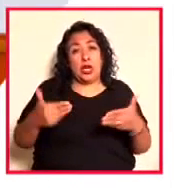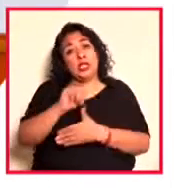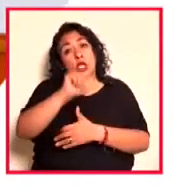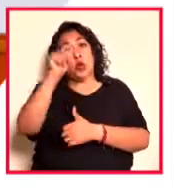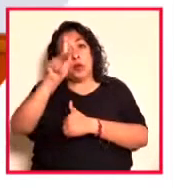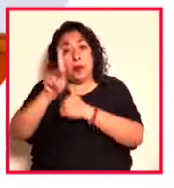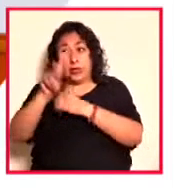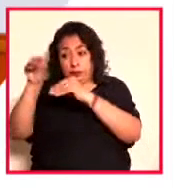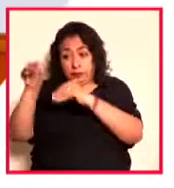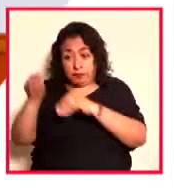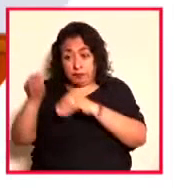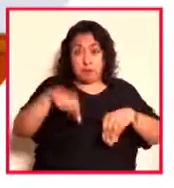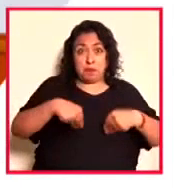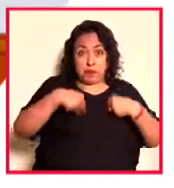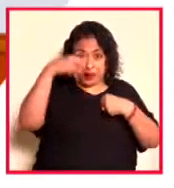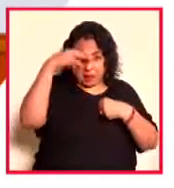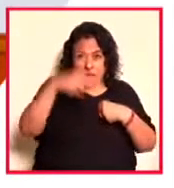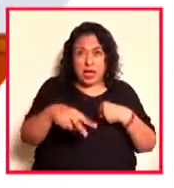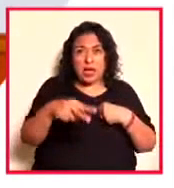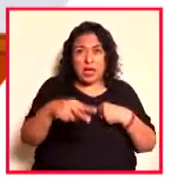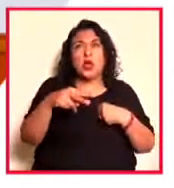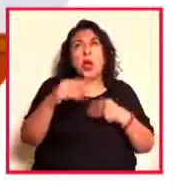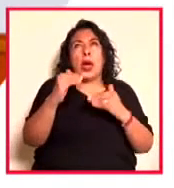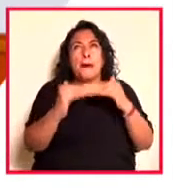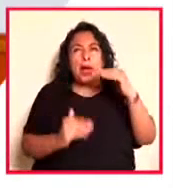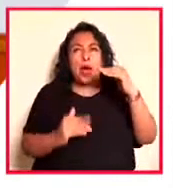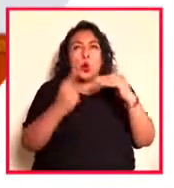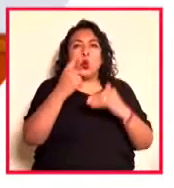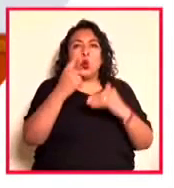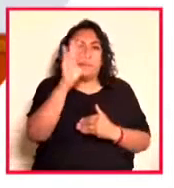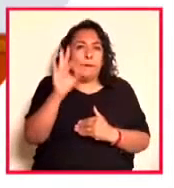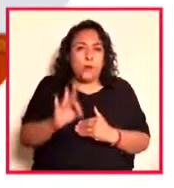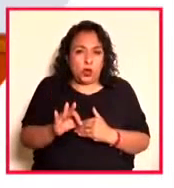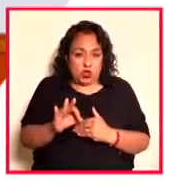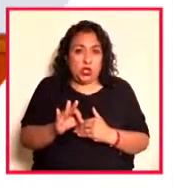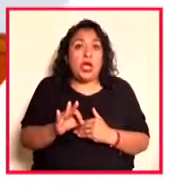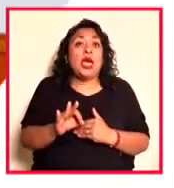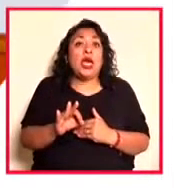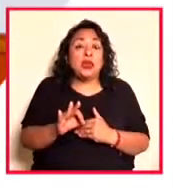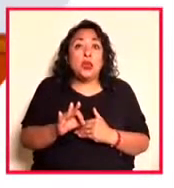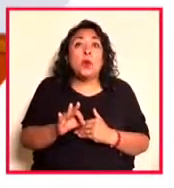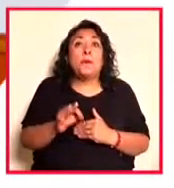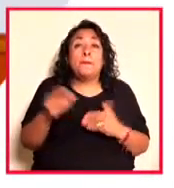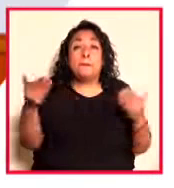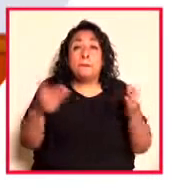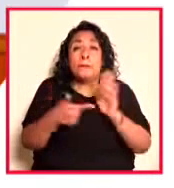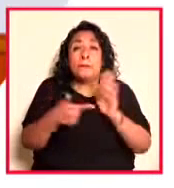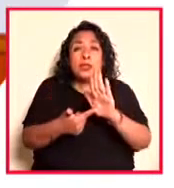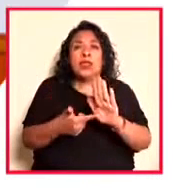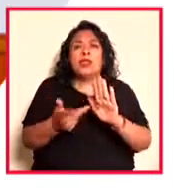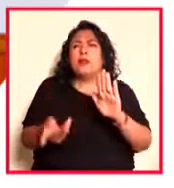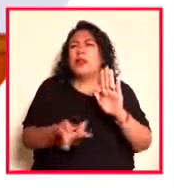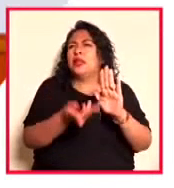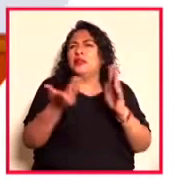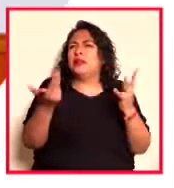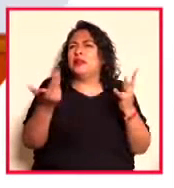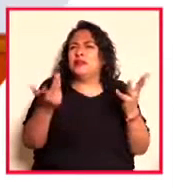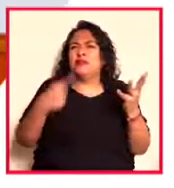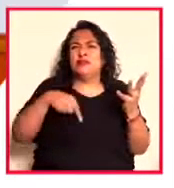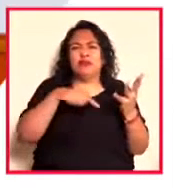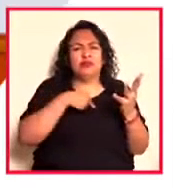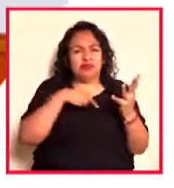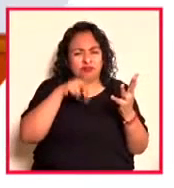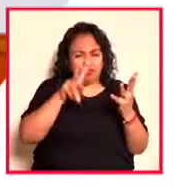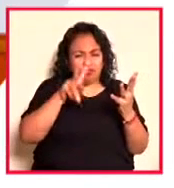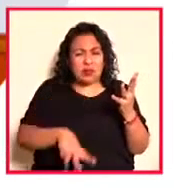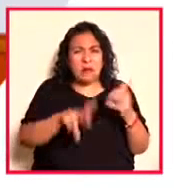México sigue por abajo del 1% y nos presenta también la pregunta de qué tanto nos hemos convertido en un país de